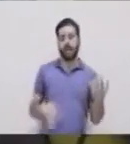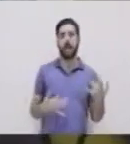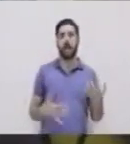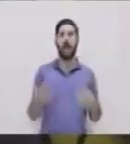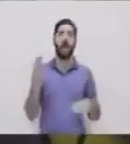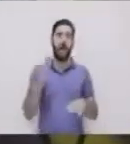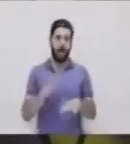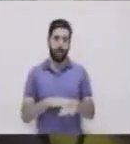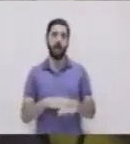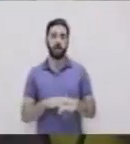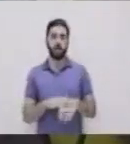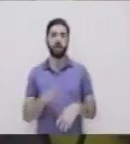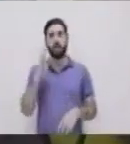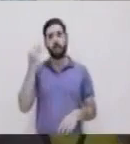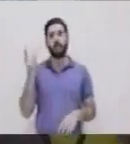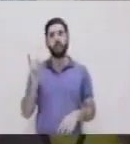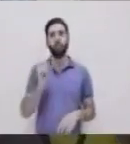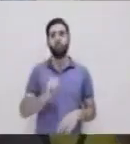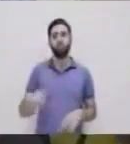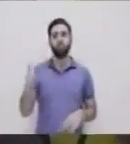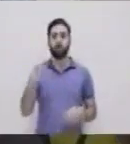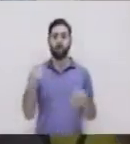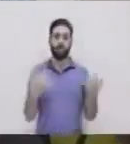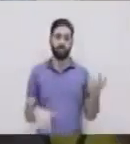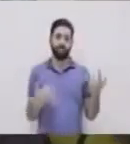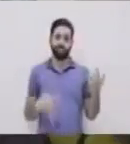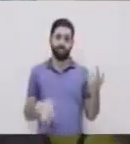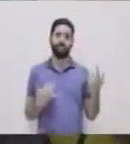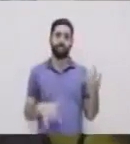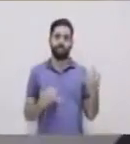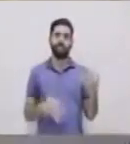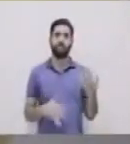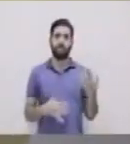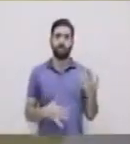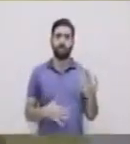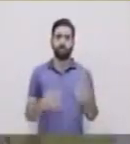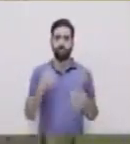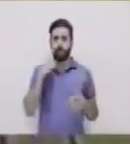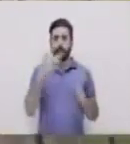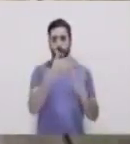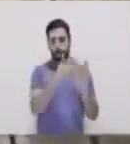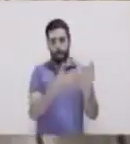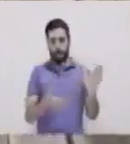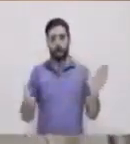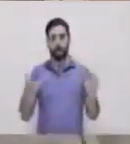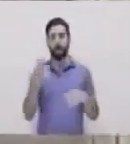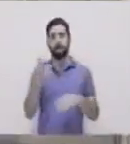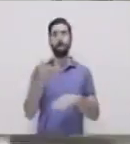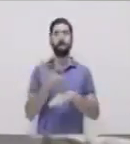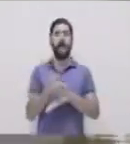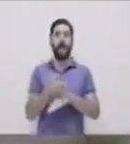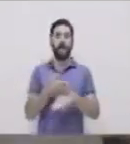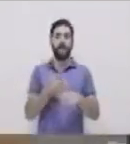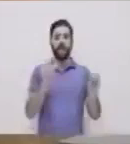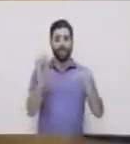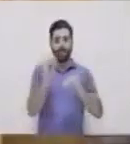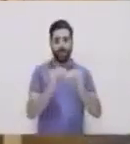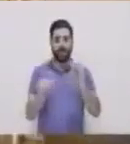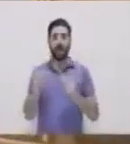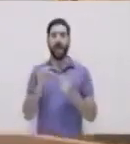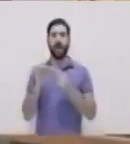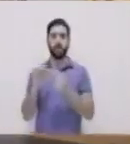guitarra, porque la guitarra tiene la ventaja de que es un cajón de madera que tiene esa forma especial